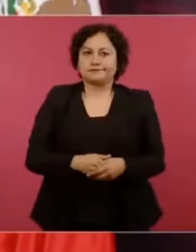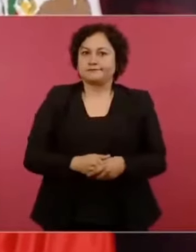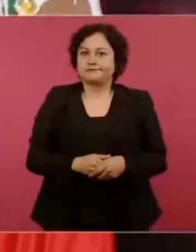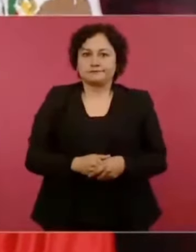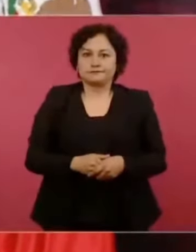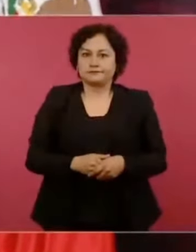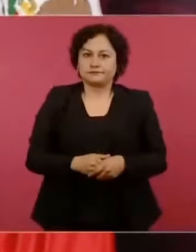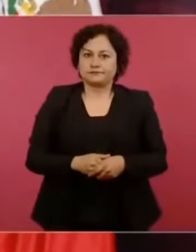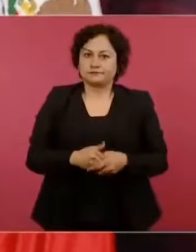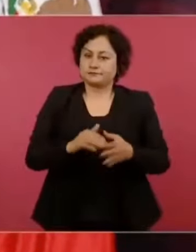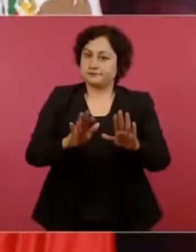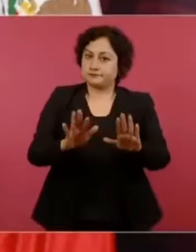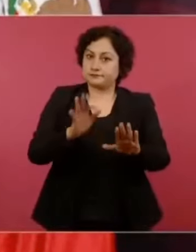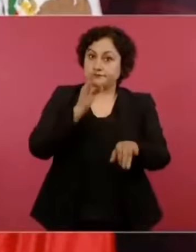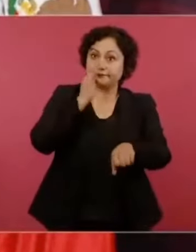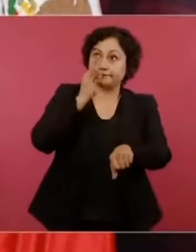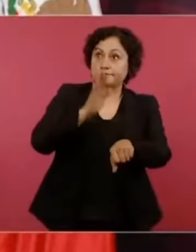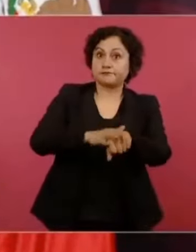México es independiente.